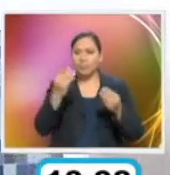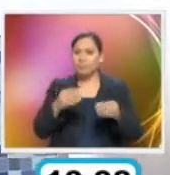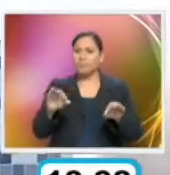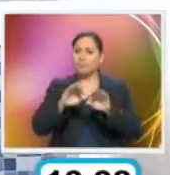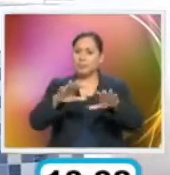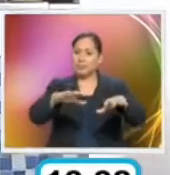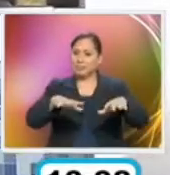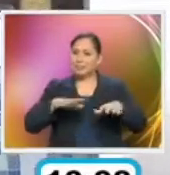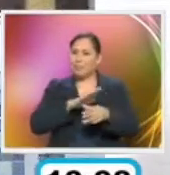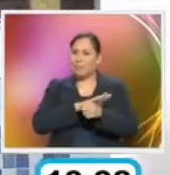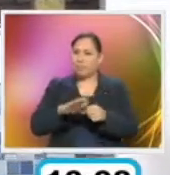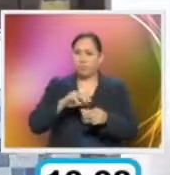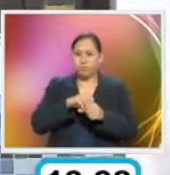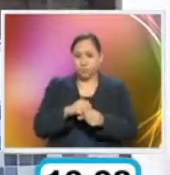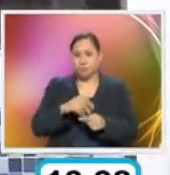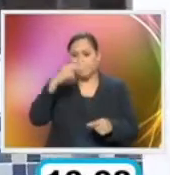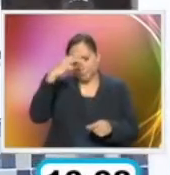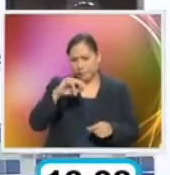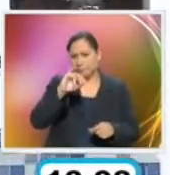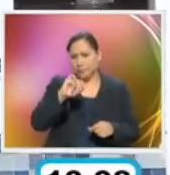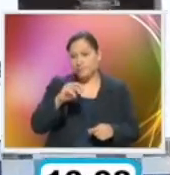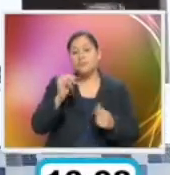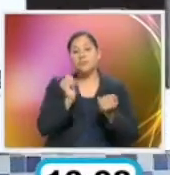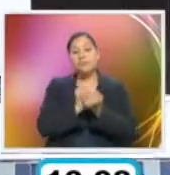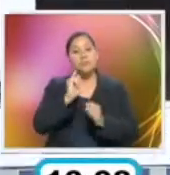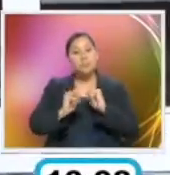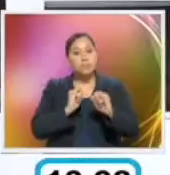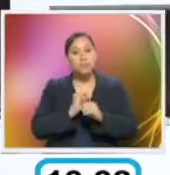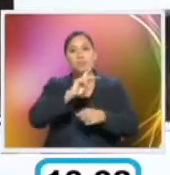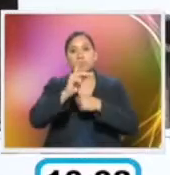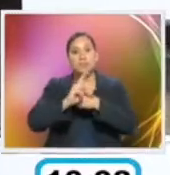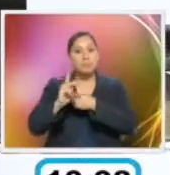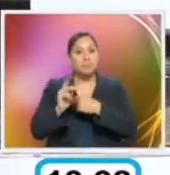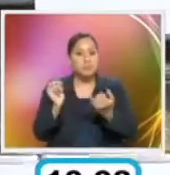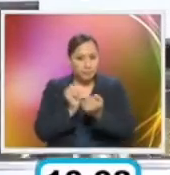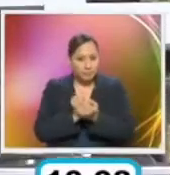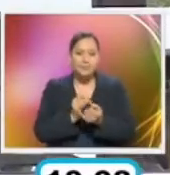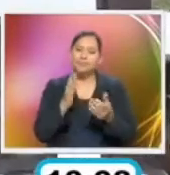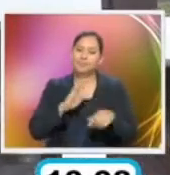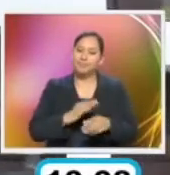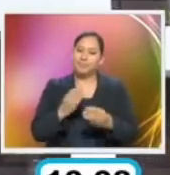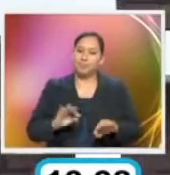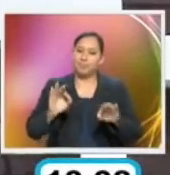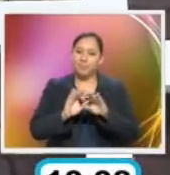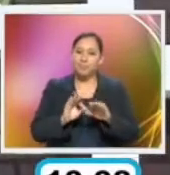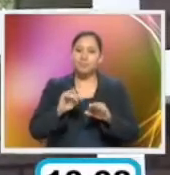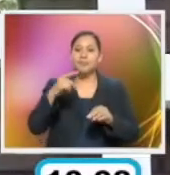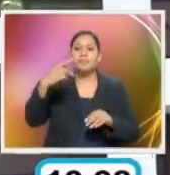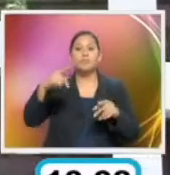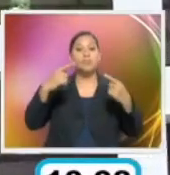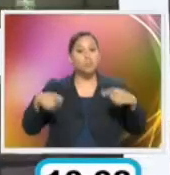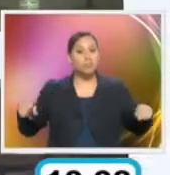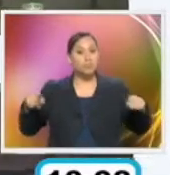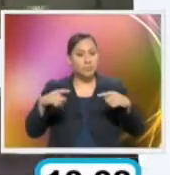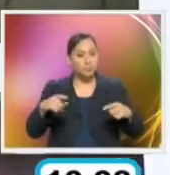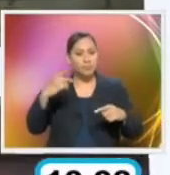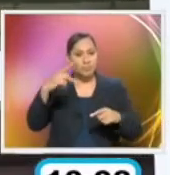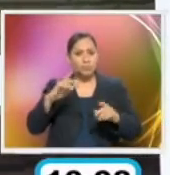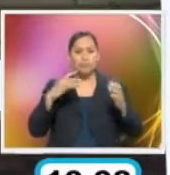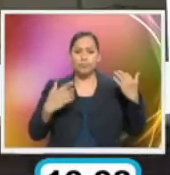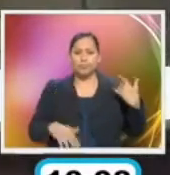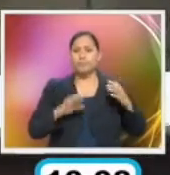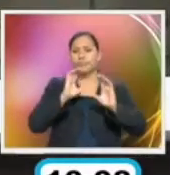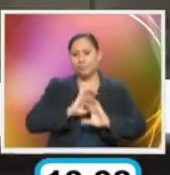importantes escenarios no solo en México, sino también a nivel internacional. Pero más importante aún, a través de su música, a través de su